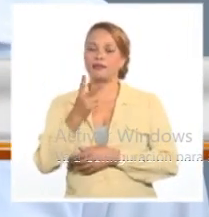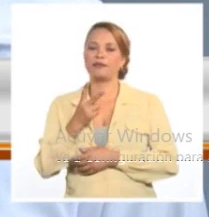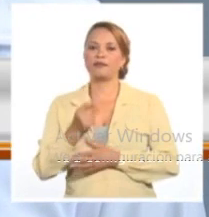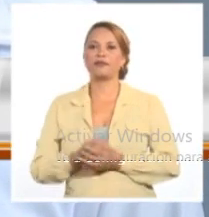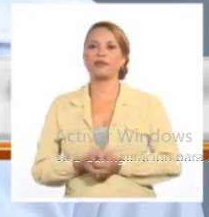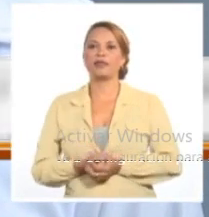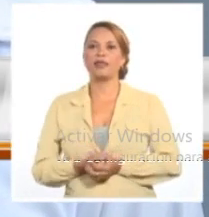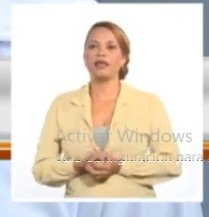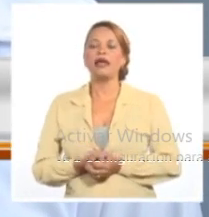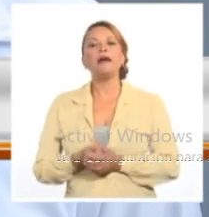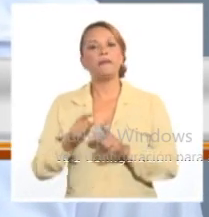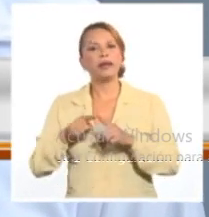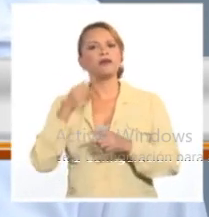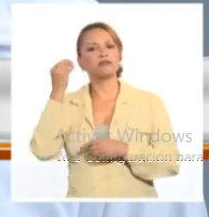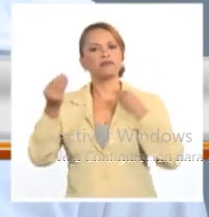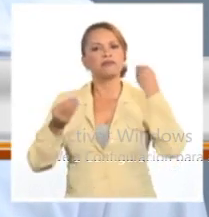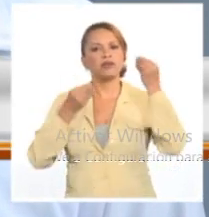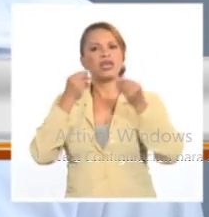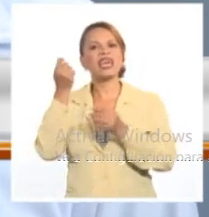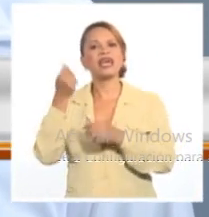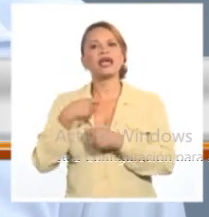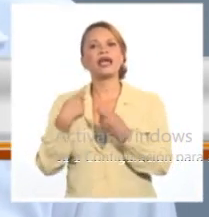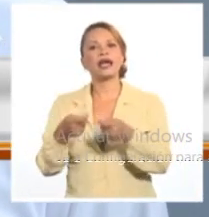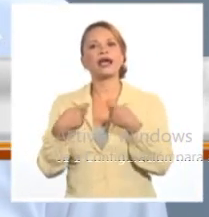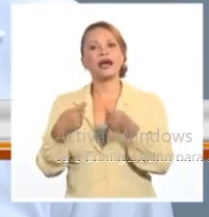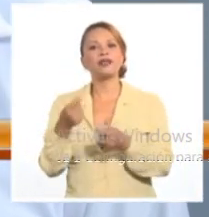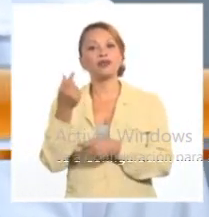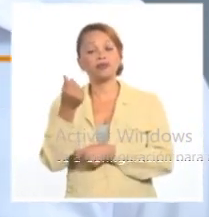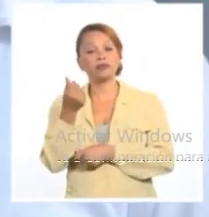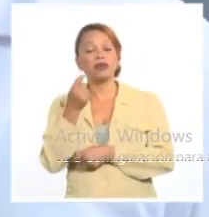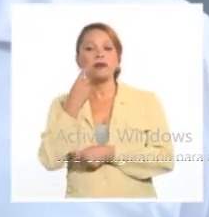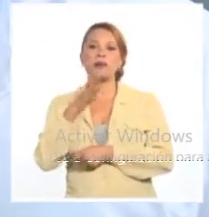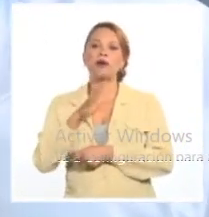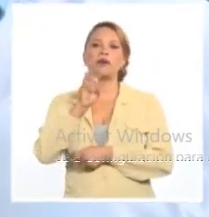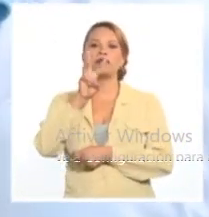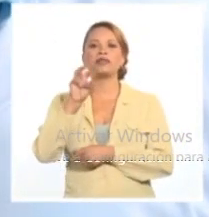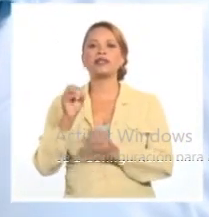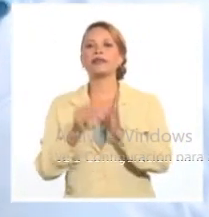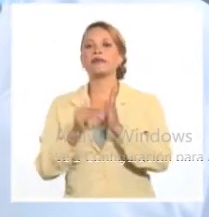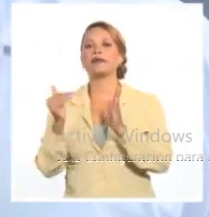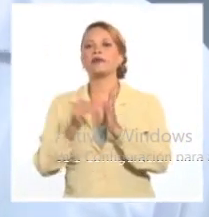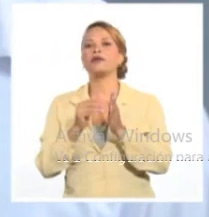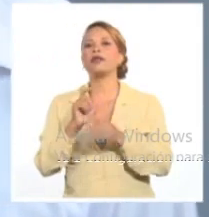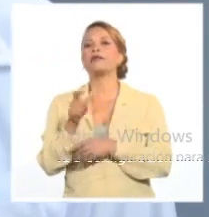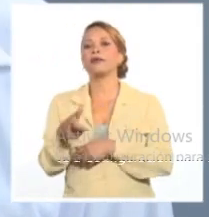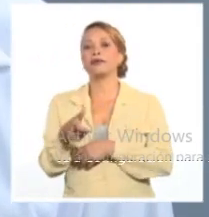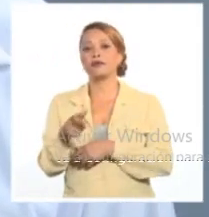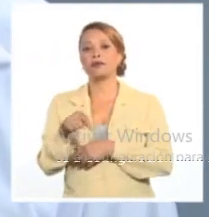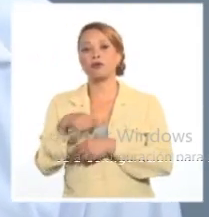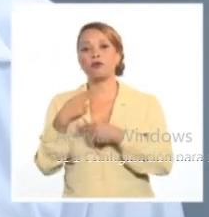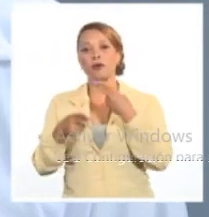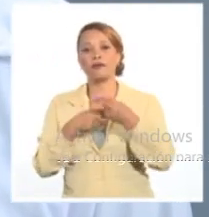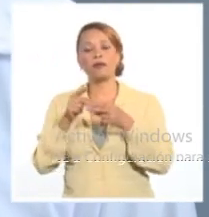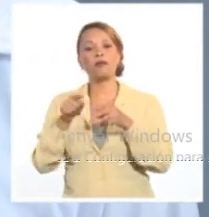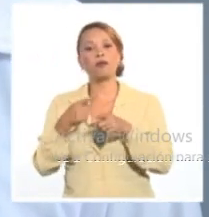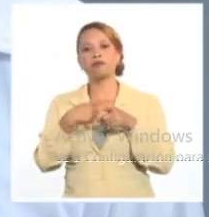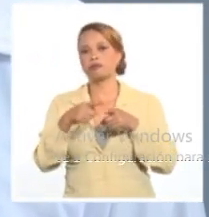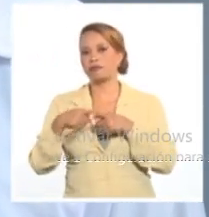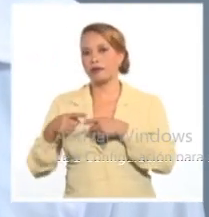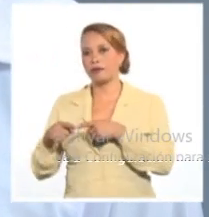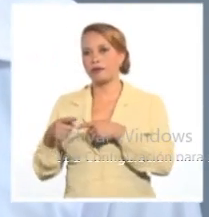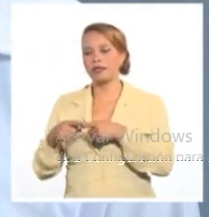si había que calcular el gasto monetario, está valorado en más de 30 millones de pesos. Lo que hacemos hoy en recursos,